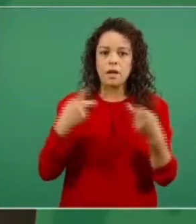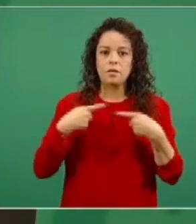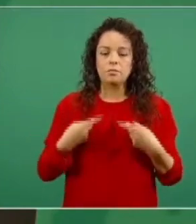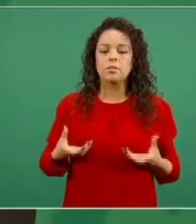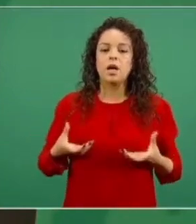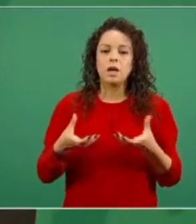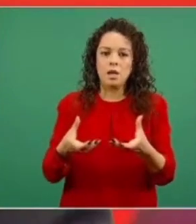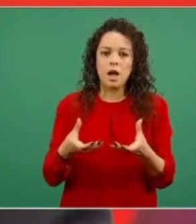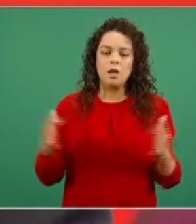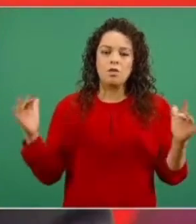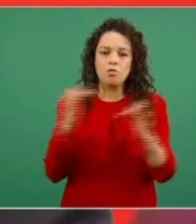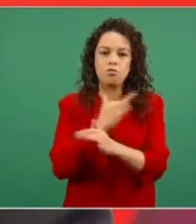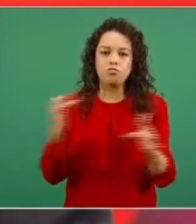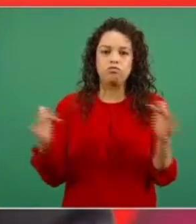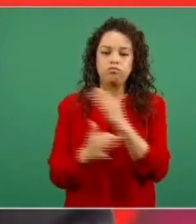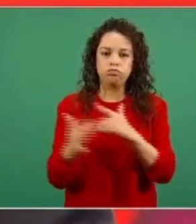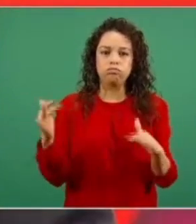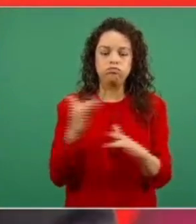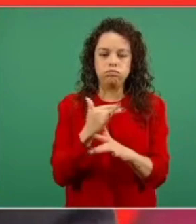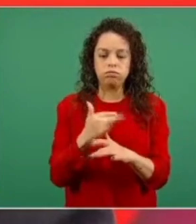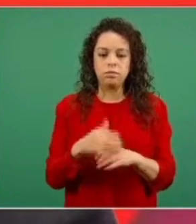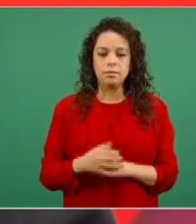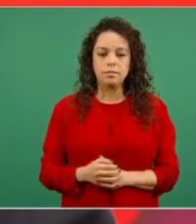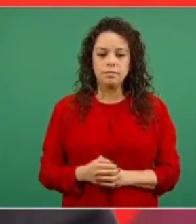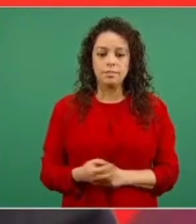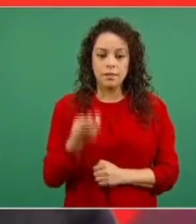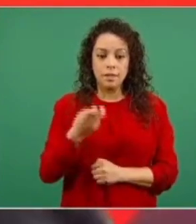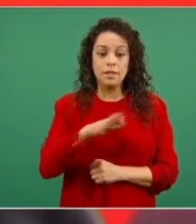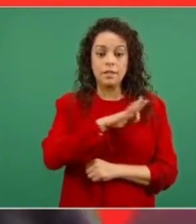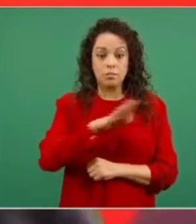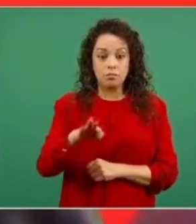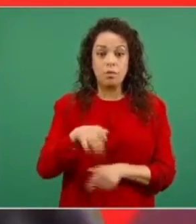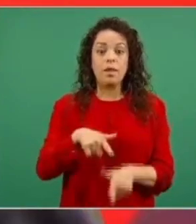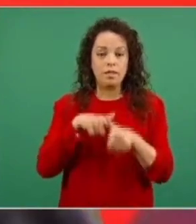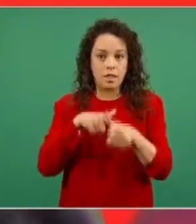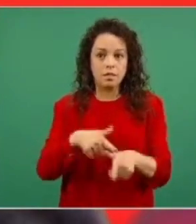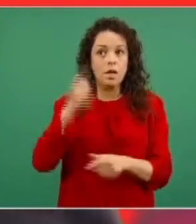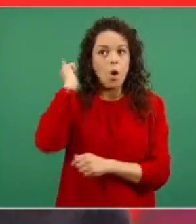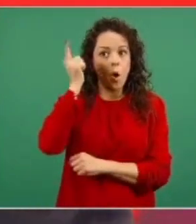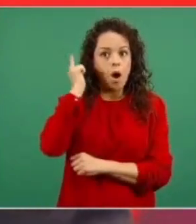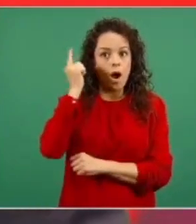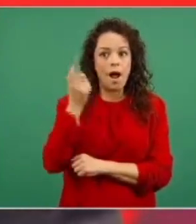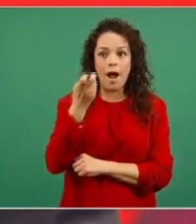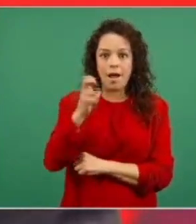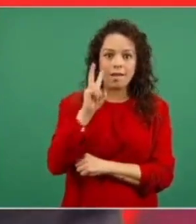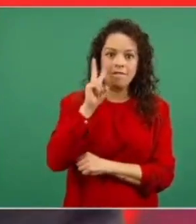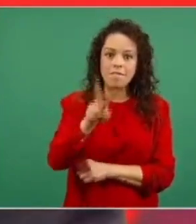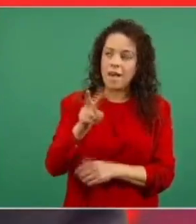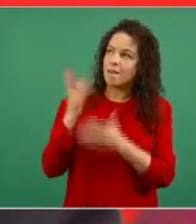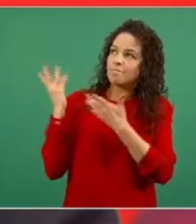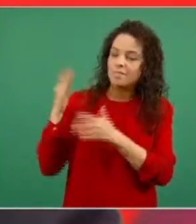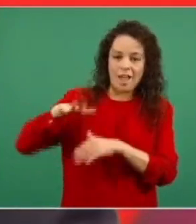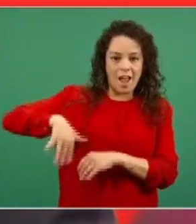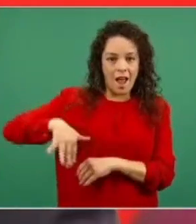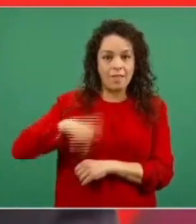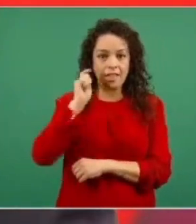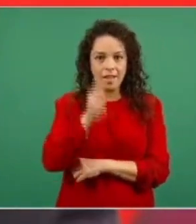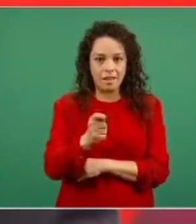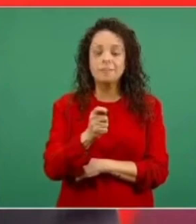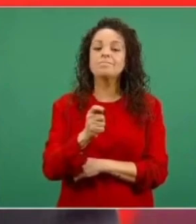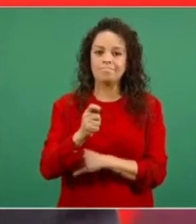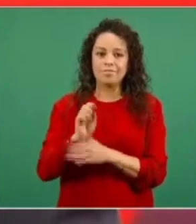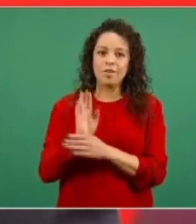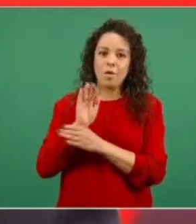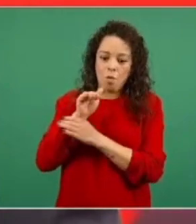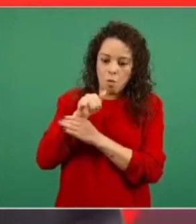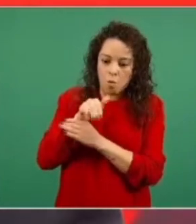espacio público, para poder mantener, esperemos, esta tendencia que empezamos a observar de disminución,